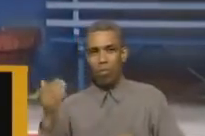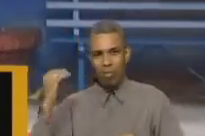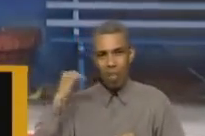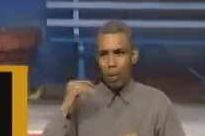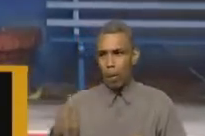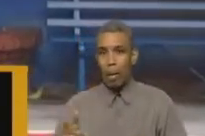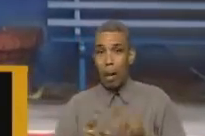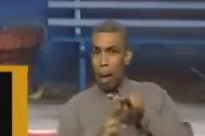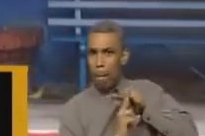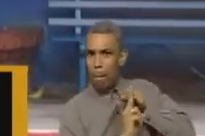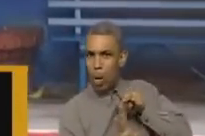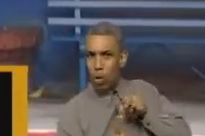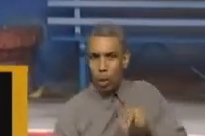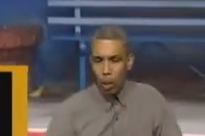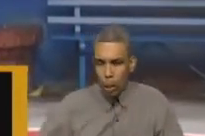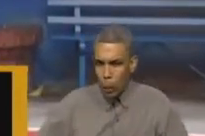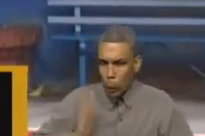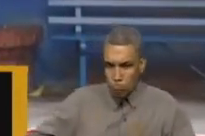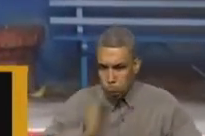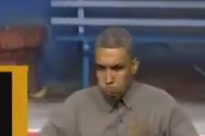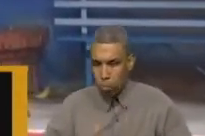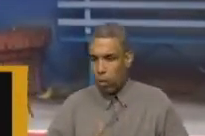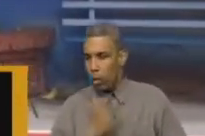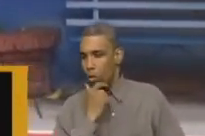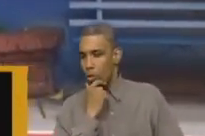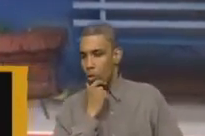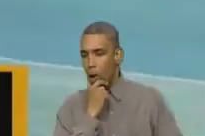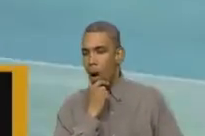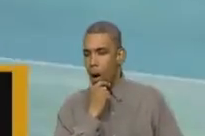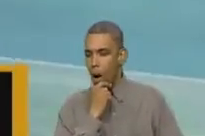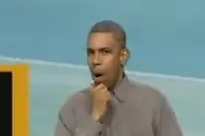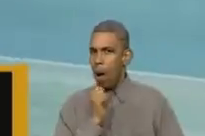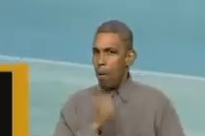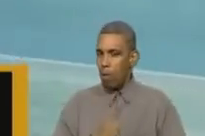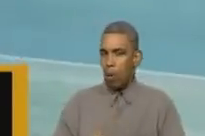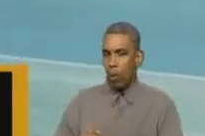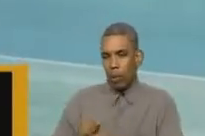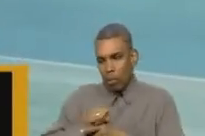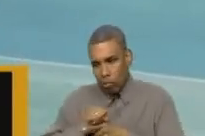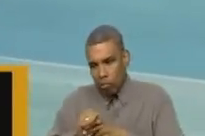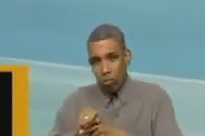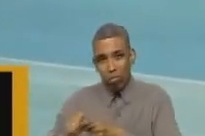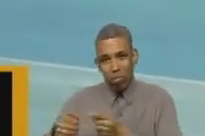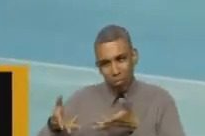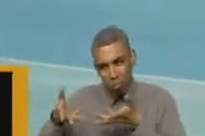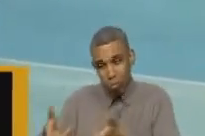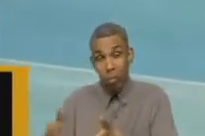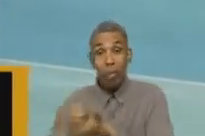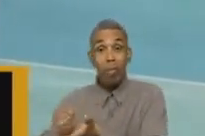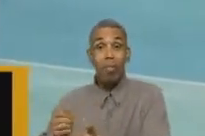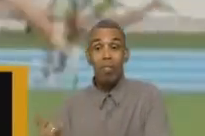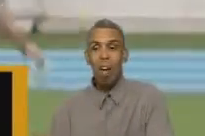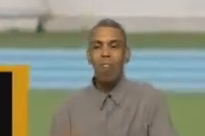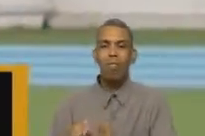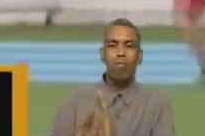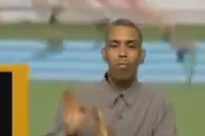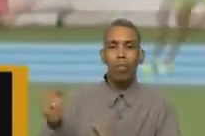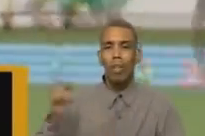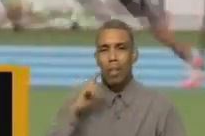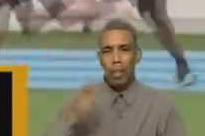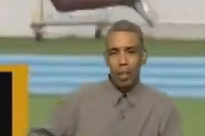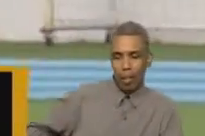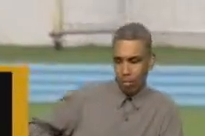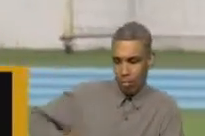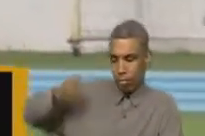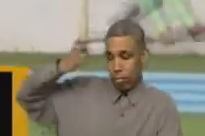velocidad. Entonces fuimos enfocándolo en ese sentido. Felices, tiene un gran reto en Bolivia. Caro tiene una estatura promedio, sin embargo,